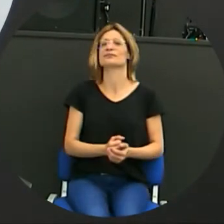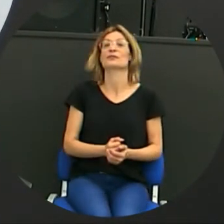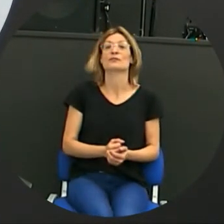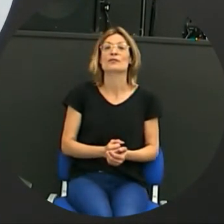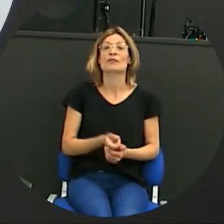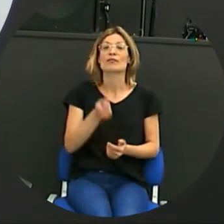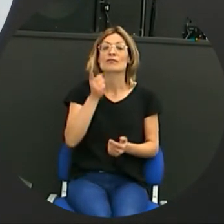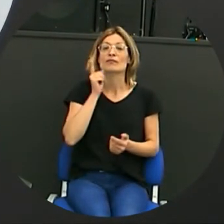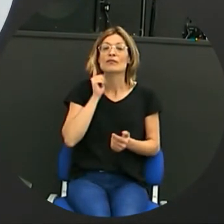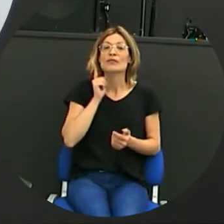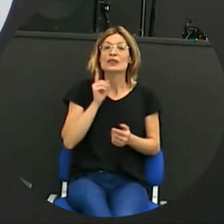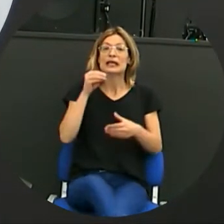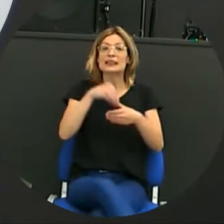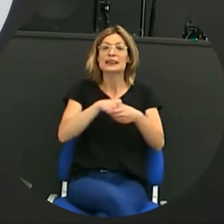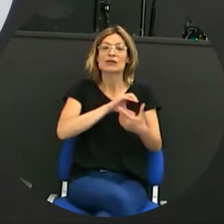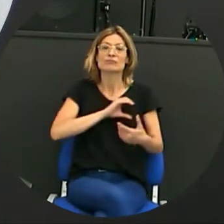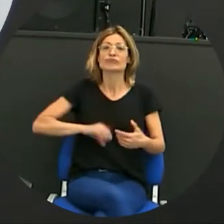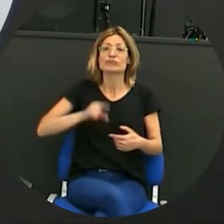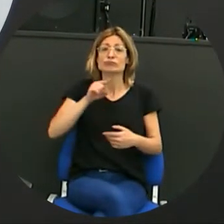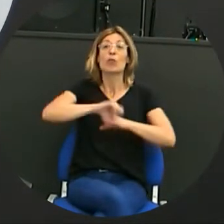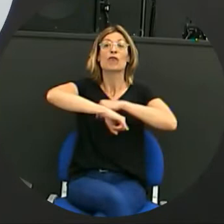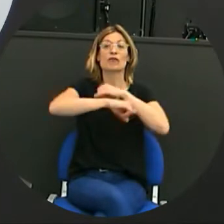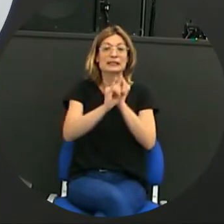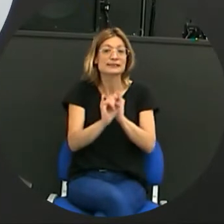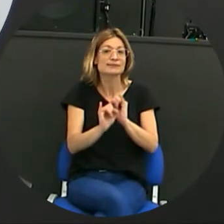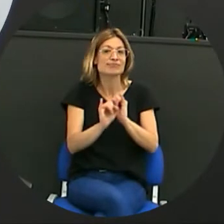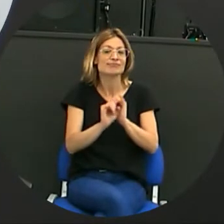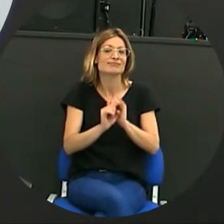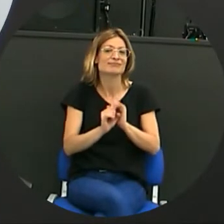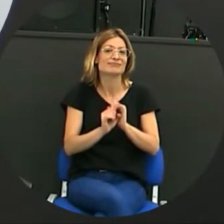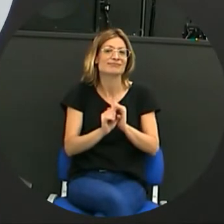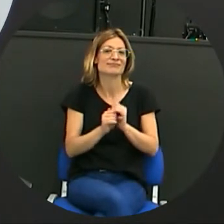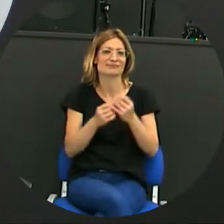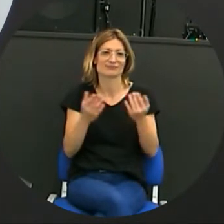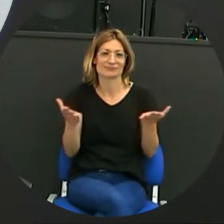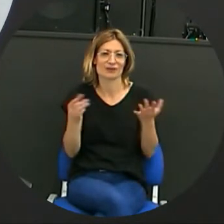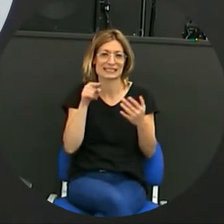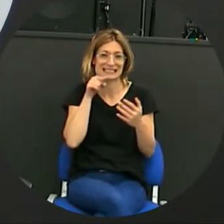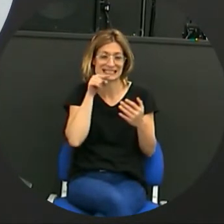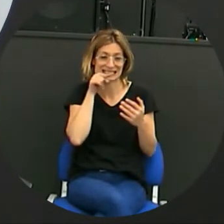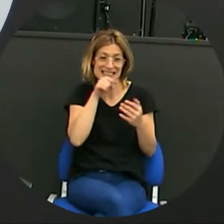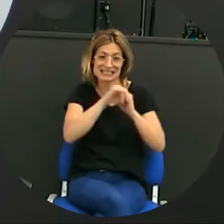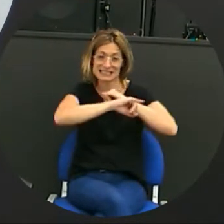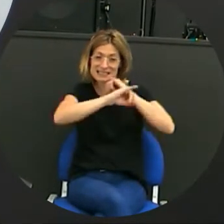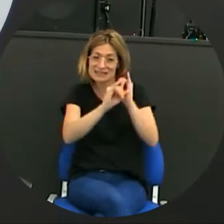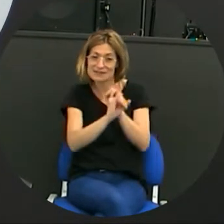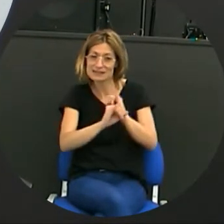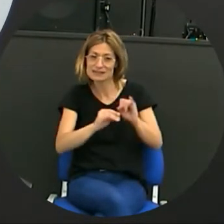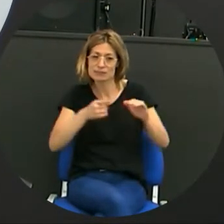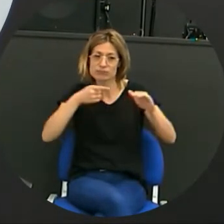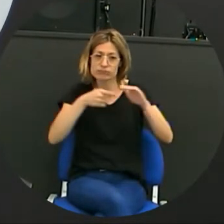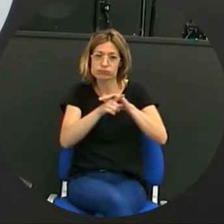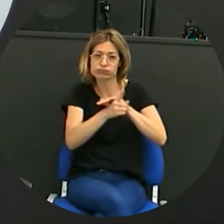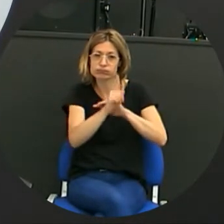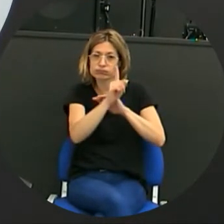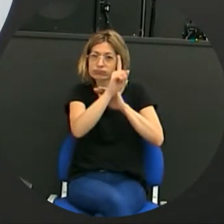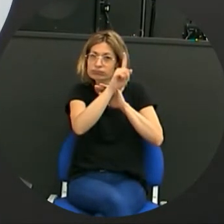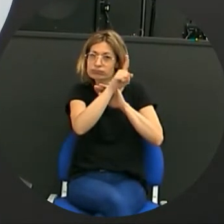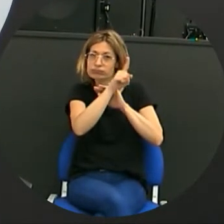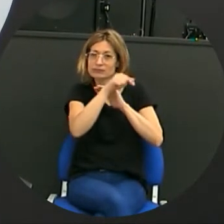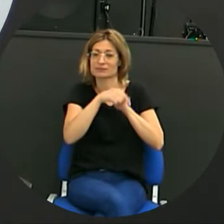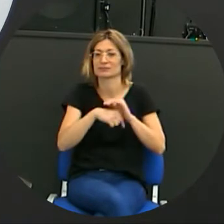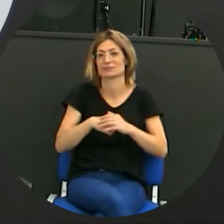¿Eres feliz dentro de Cristo? Pues esa felicidad tiene que seguir creciendo. Y